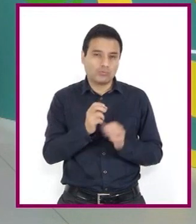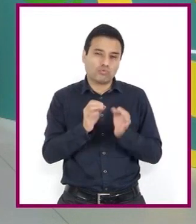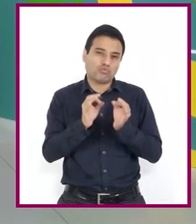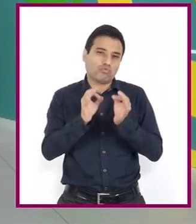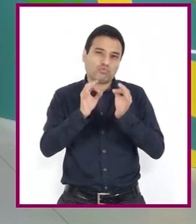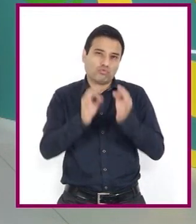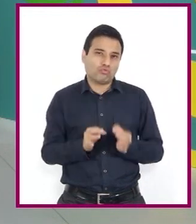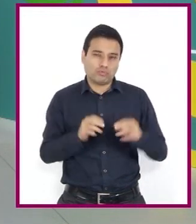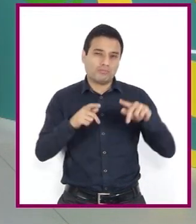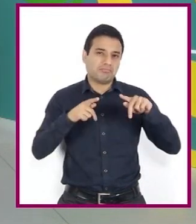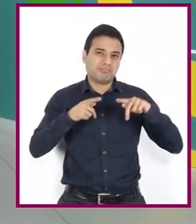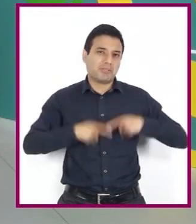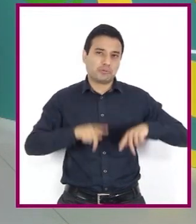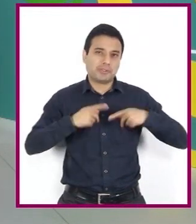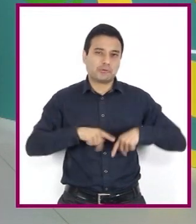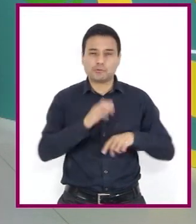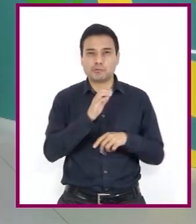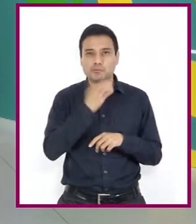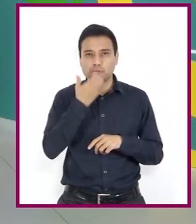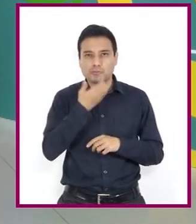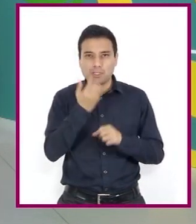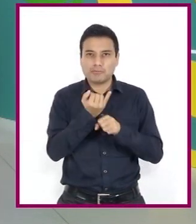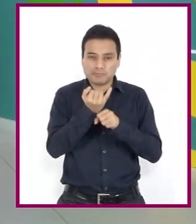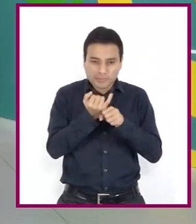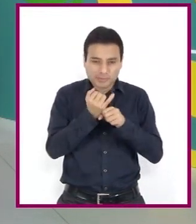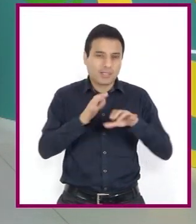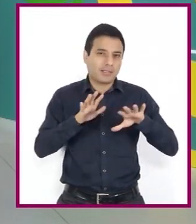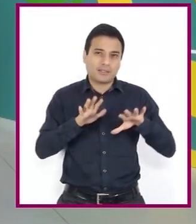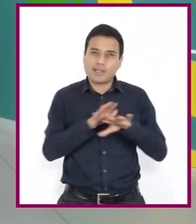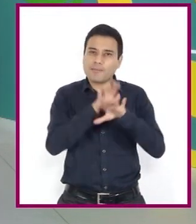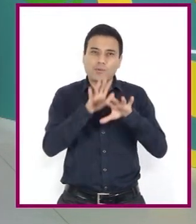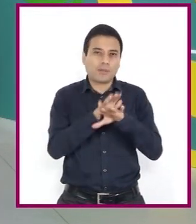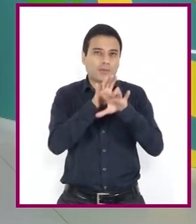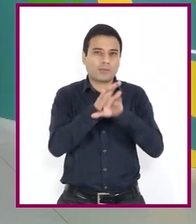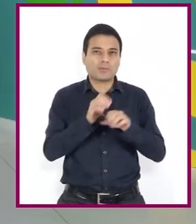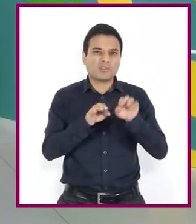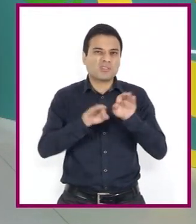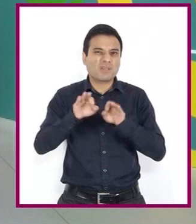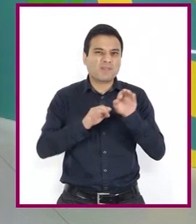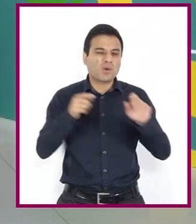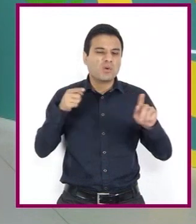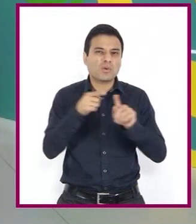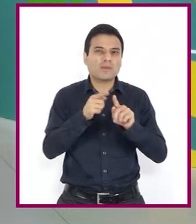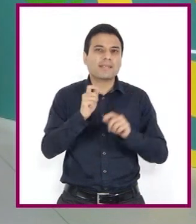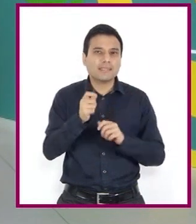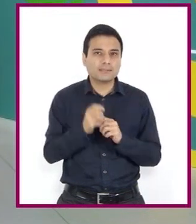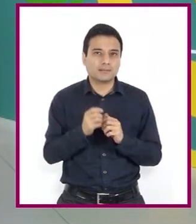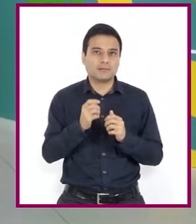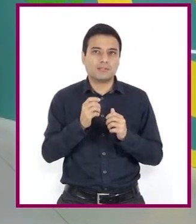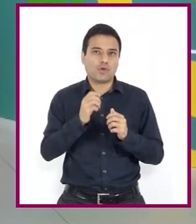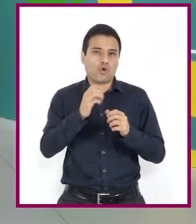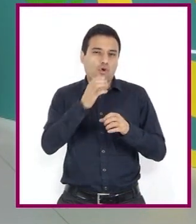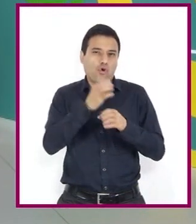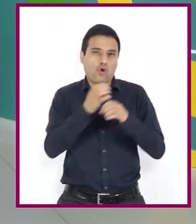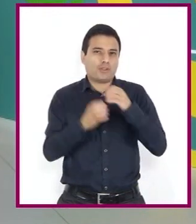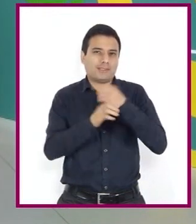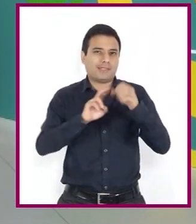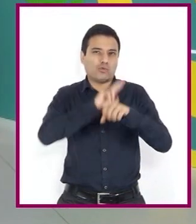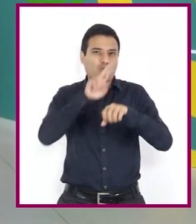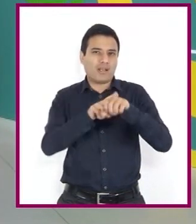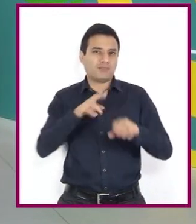en constante cambio, que trata de explicar los fenómenos naturales y por lo tanto se vuelve